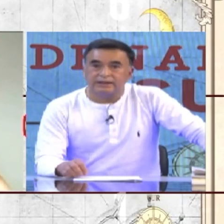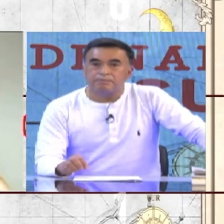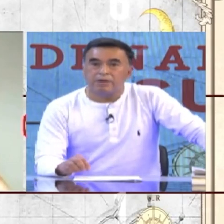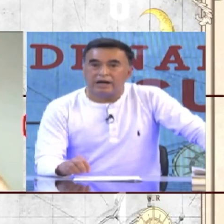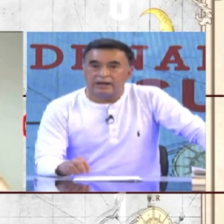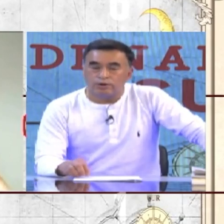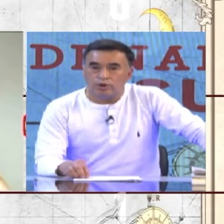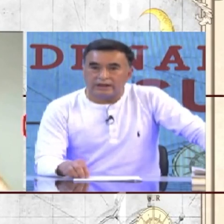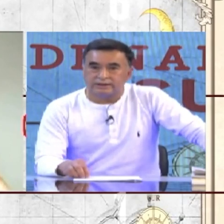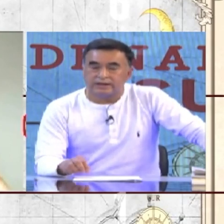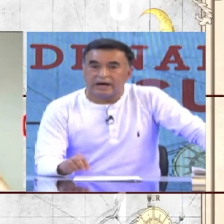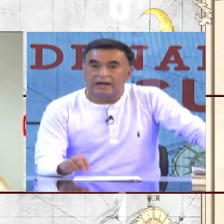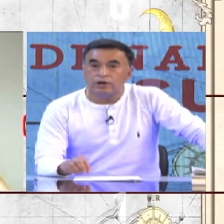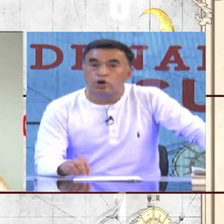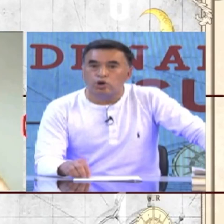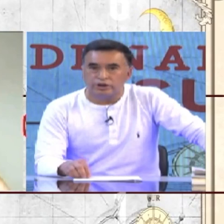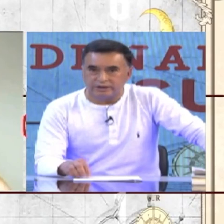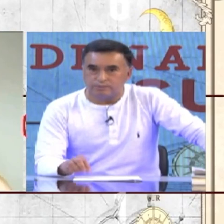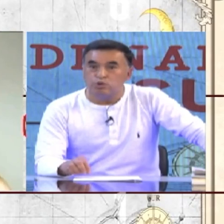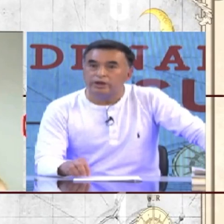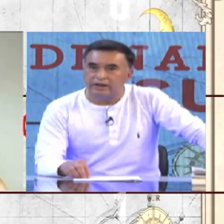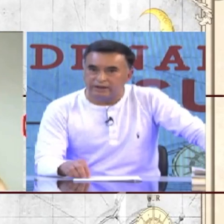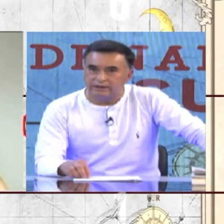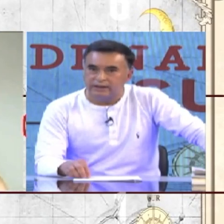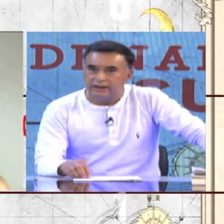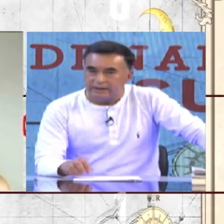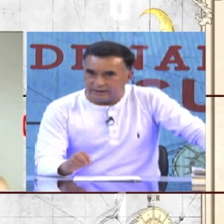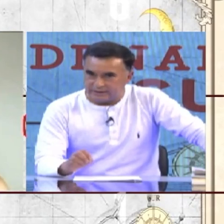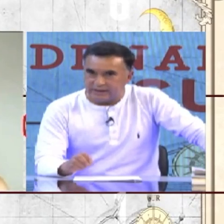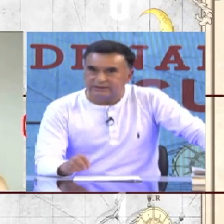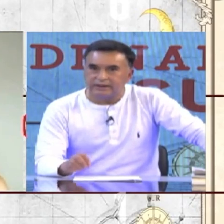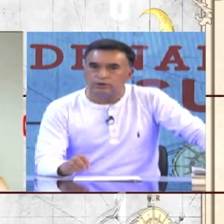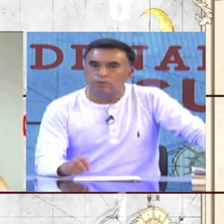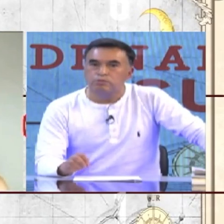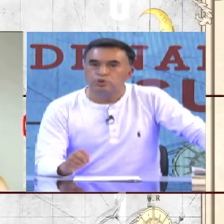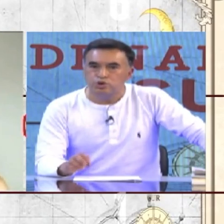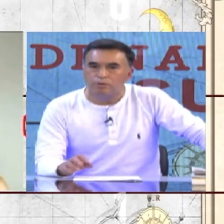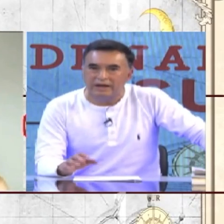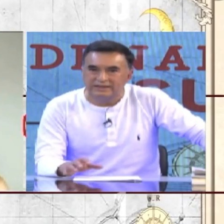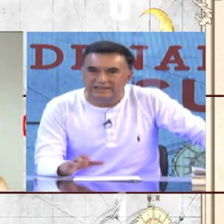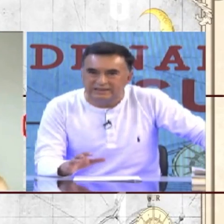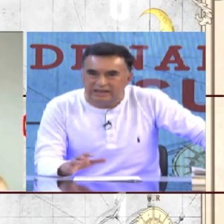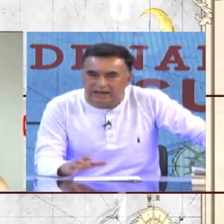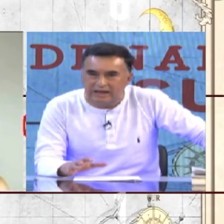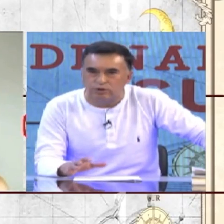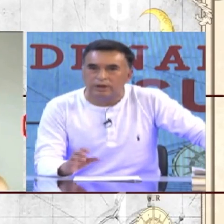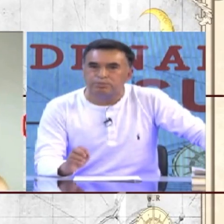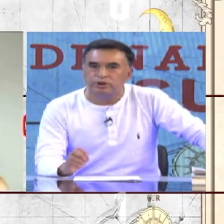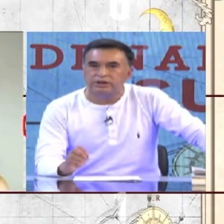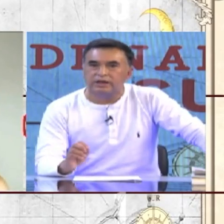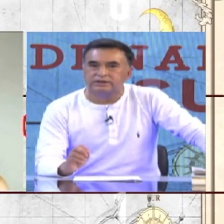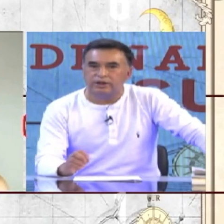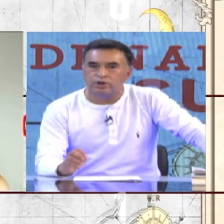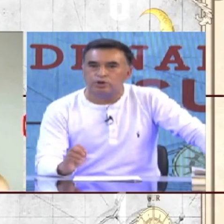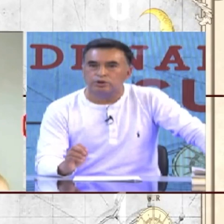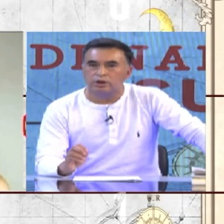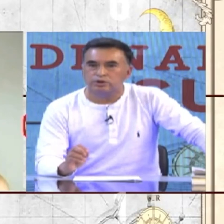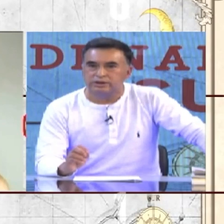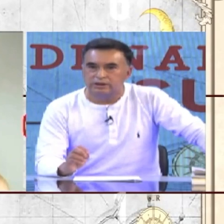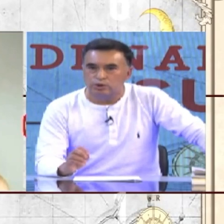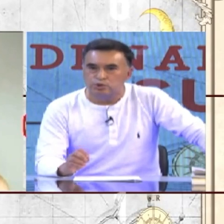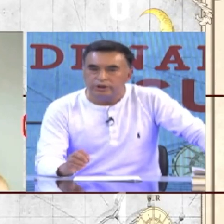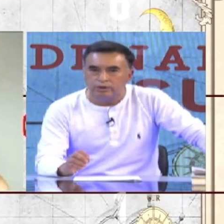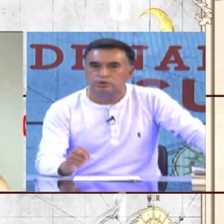presencia de embajadoras halcones, mujeres, está siendo mucho más destacado en la política exterior de